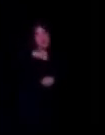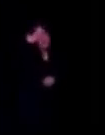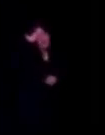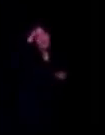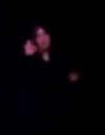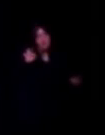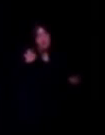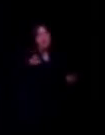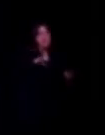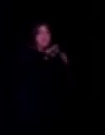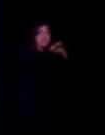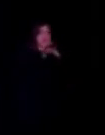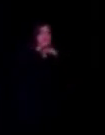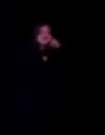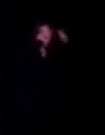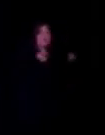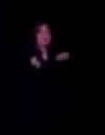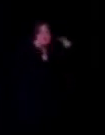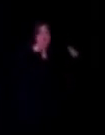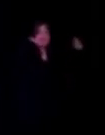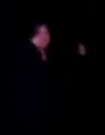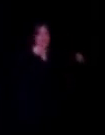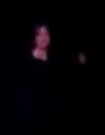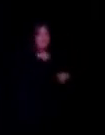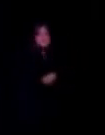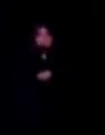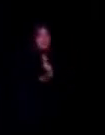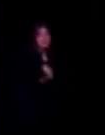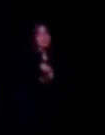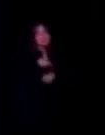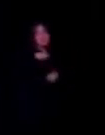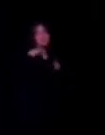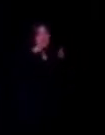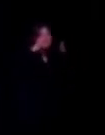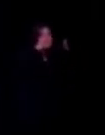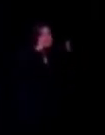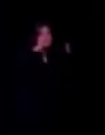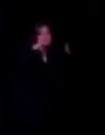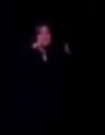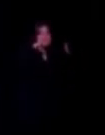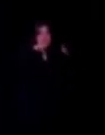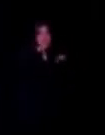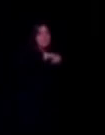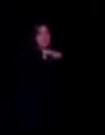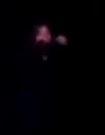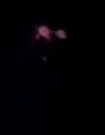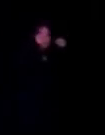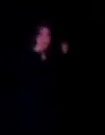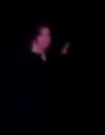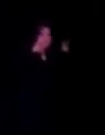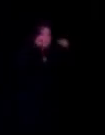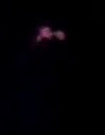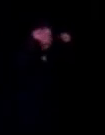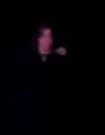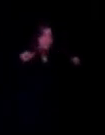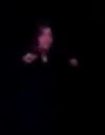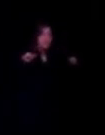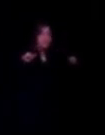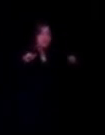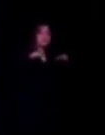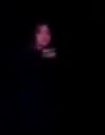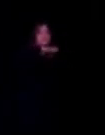liderazgo transformador de la realidad y orientador e inspirador de un modelo más, como insisto,